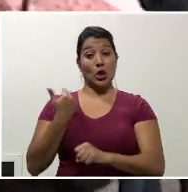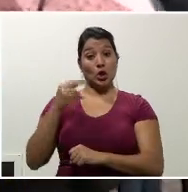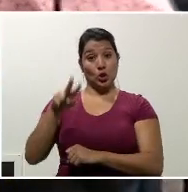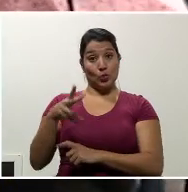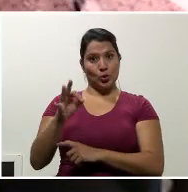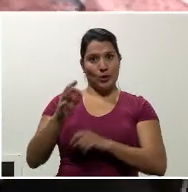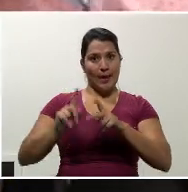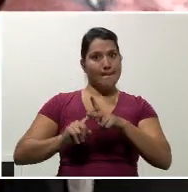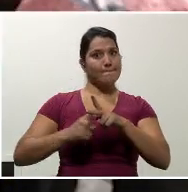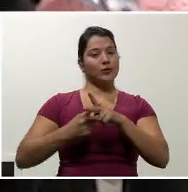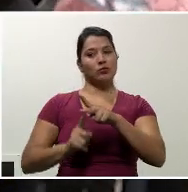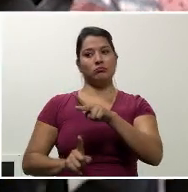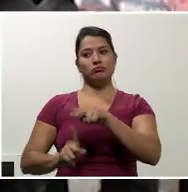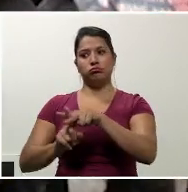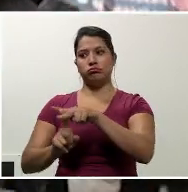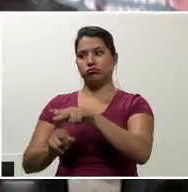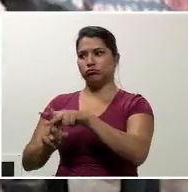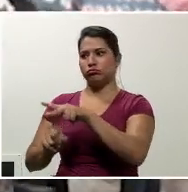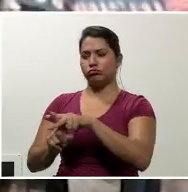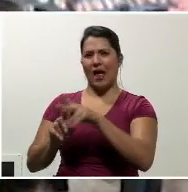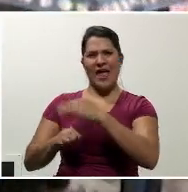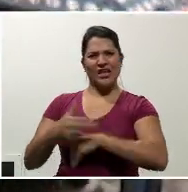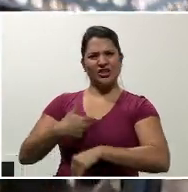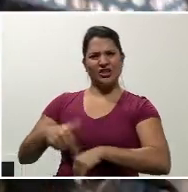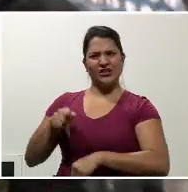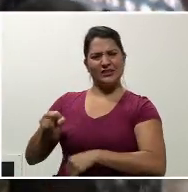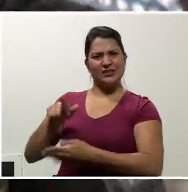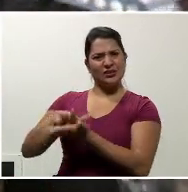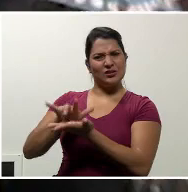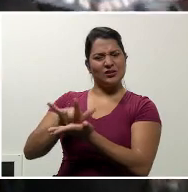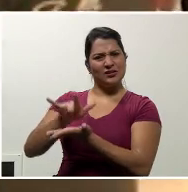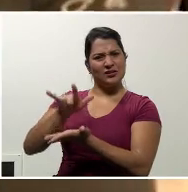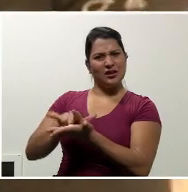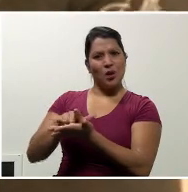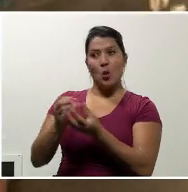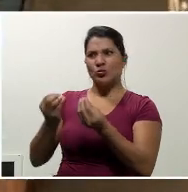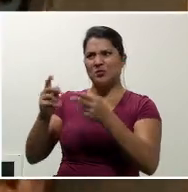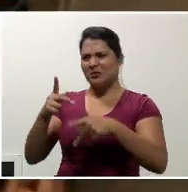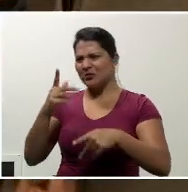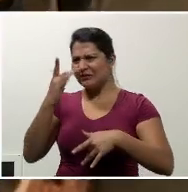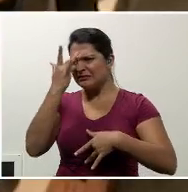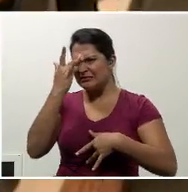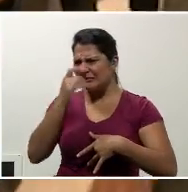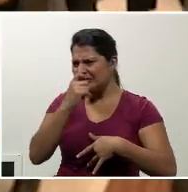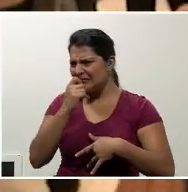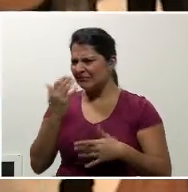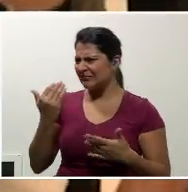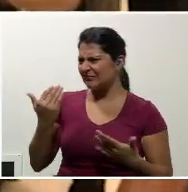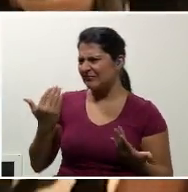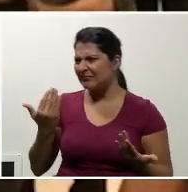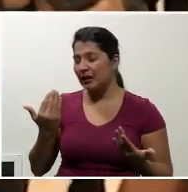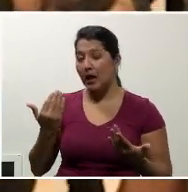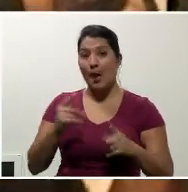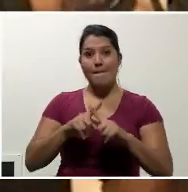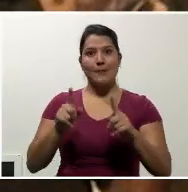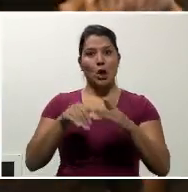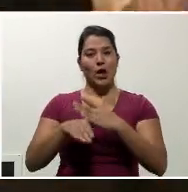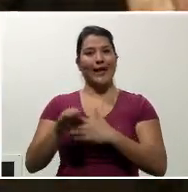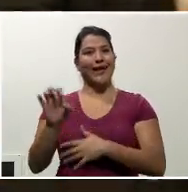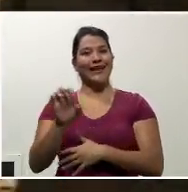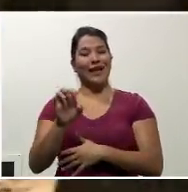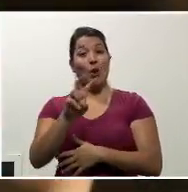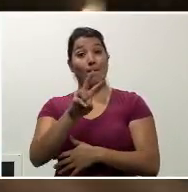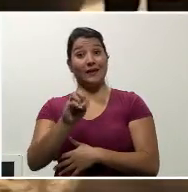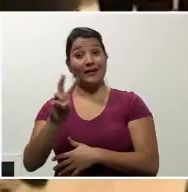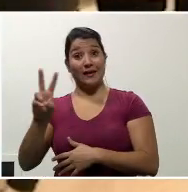a registrar en la ciudad china de Wuhan casos de neumonía de causa desconocida. Apenas un mes después, en enero del 2020, la